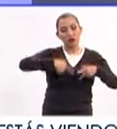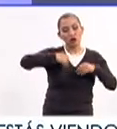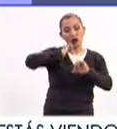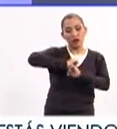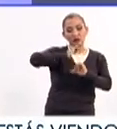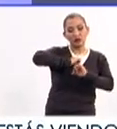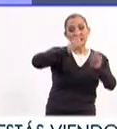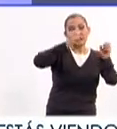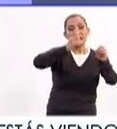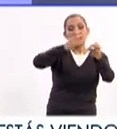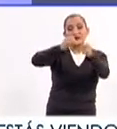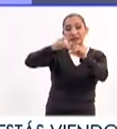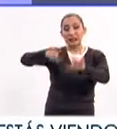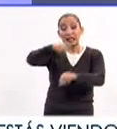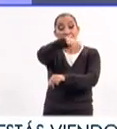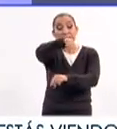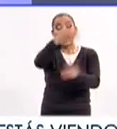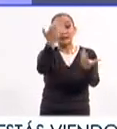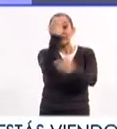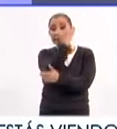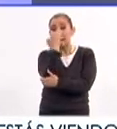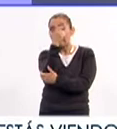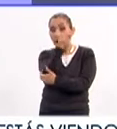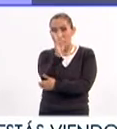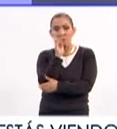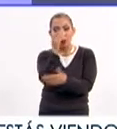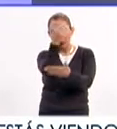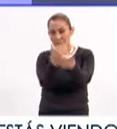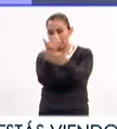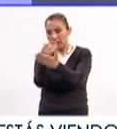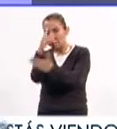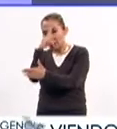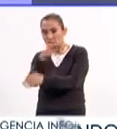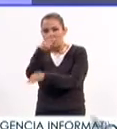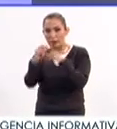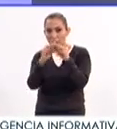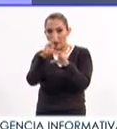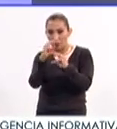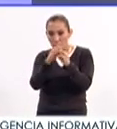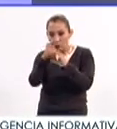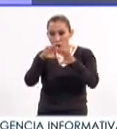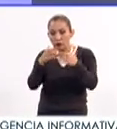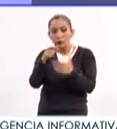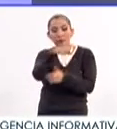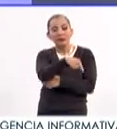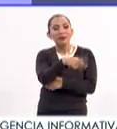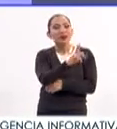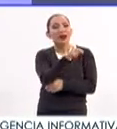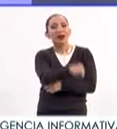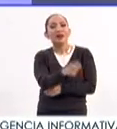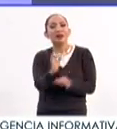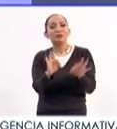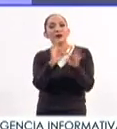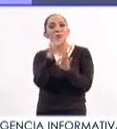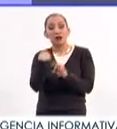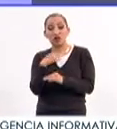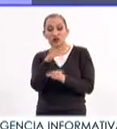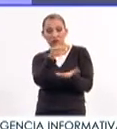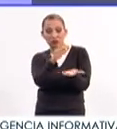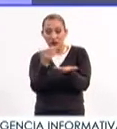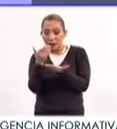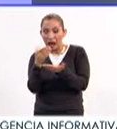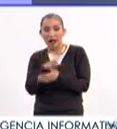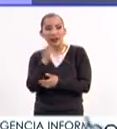las agencias examinadoras que tienen pruebas en México y en todo el mundo, pero que son relevantes para nosotros.